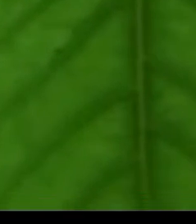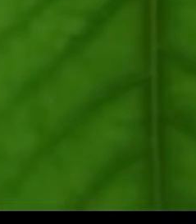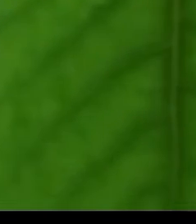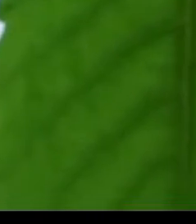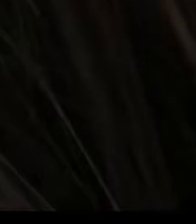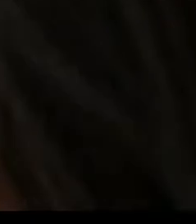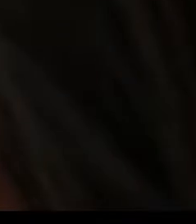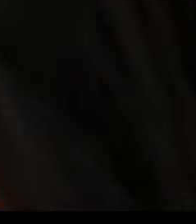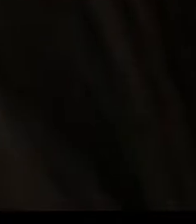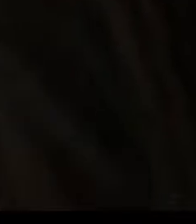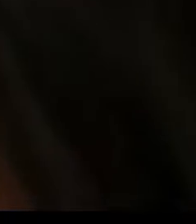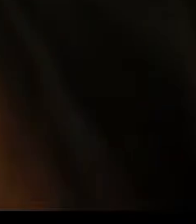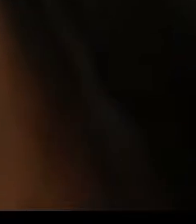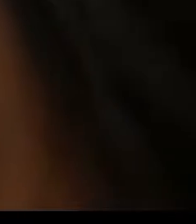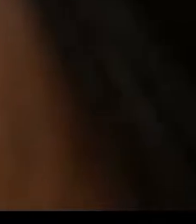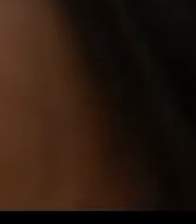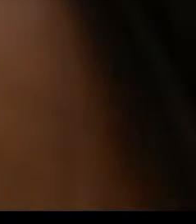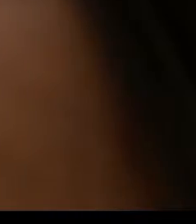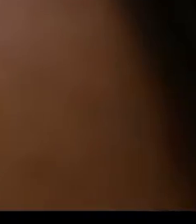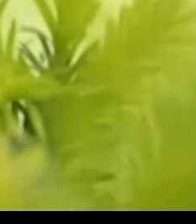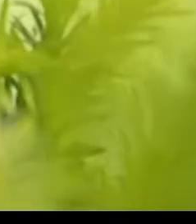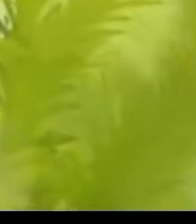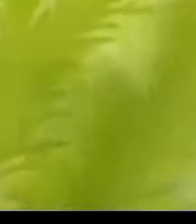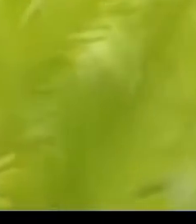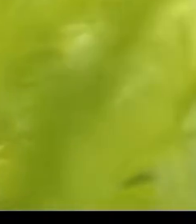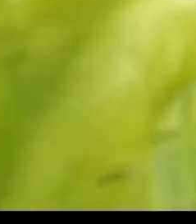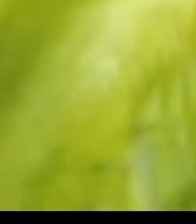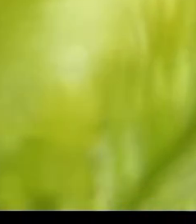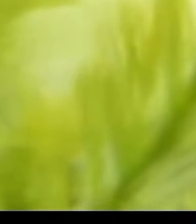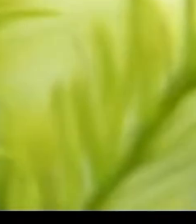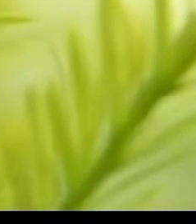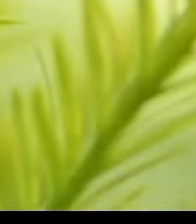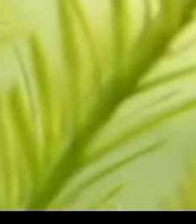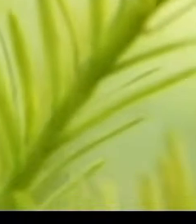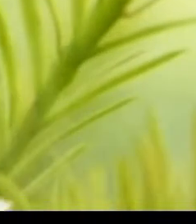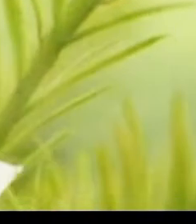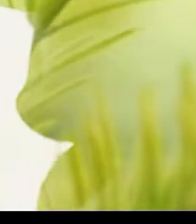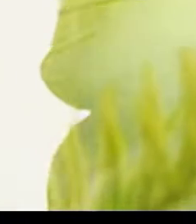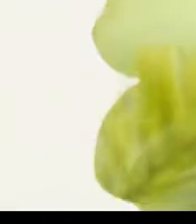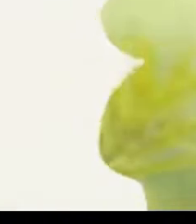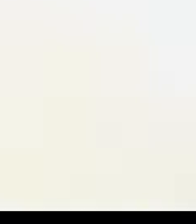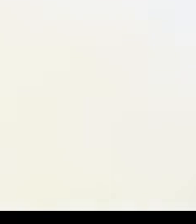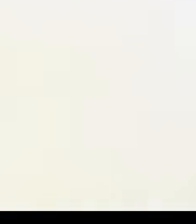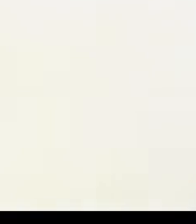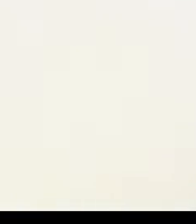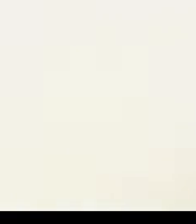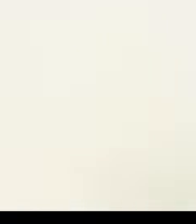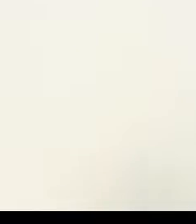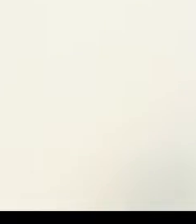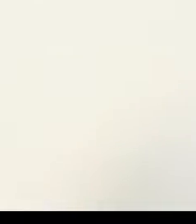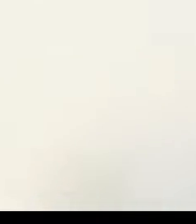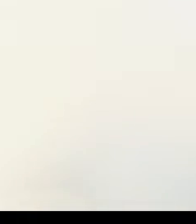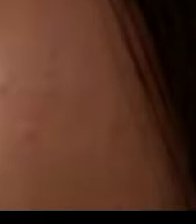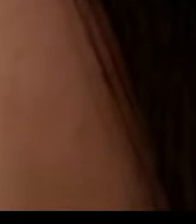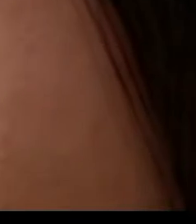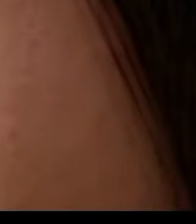todo lo que quiero está dentro de ti. Mis ganas de volver a tocarte, todo lo que tengo